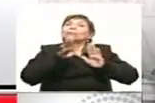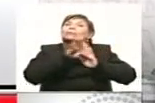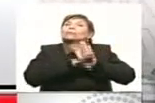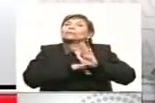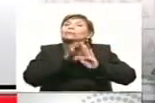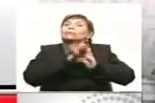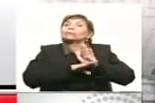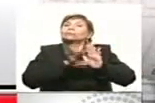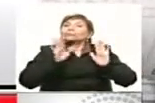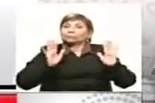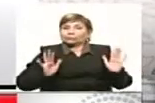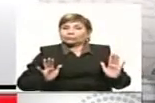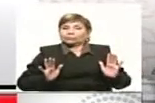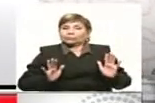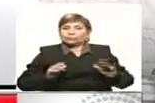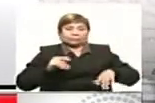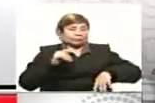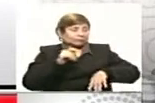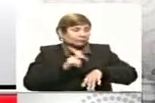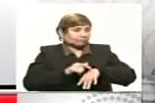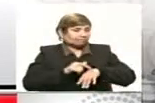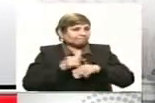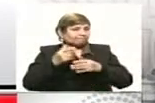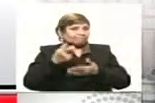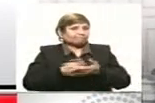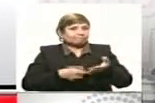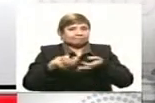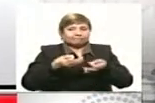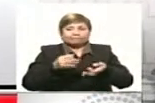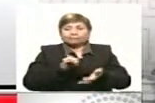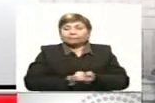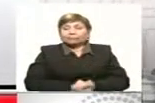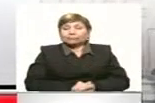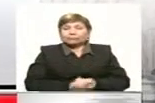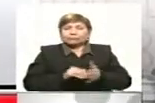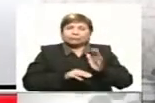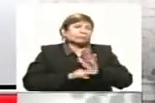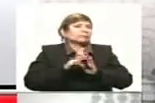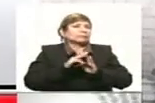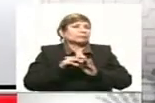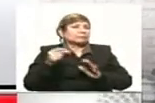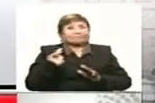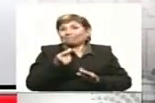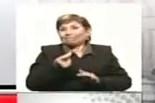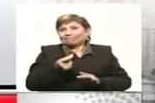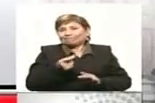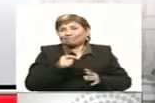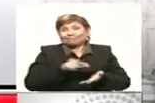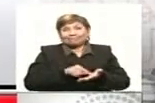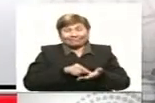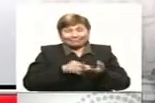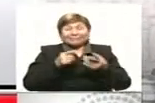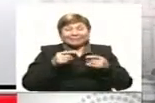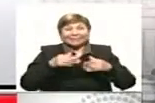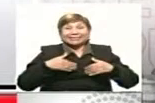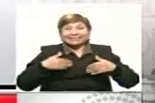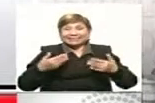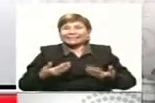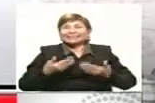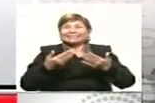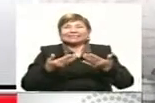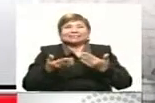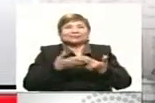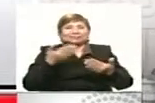en realidad, mientras la economía se recupere con mayor rapidez, ¿correcto?, eso le va a dar